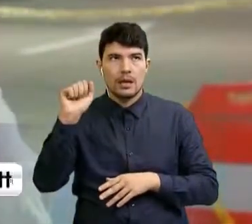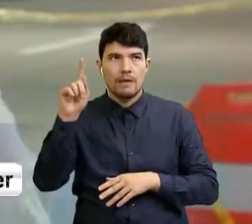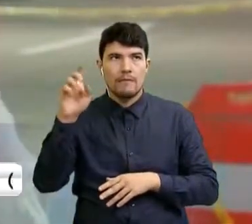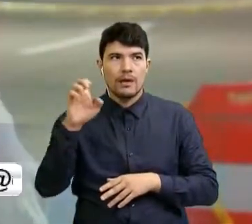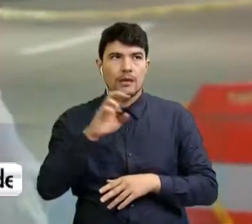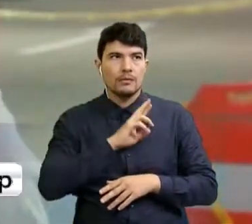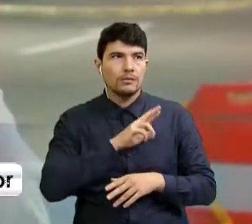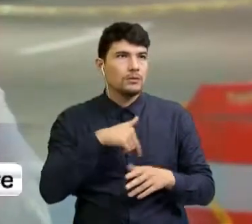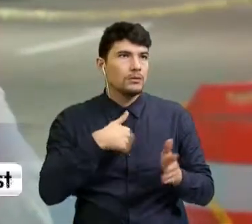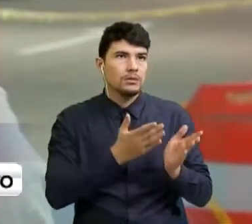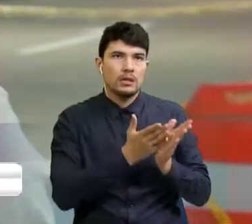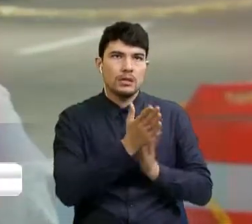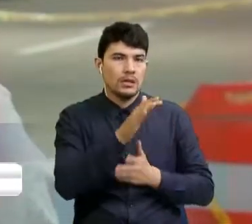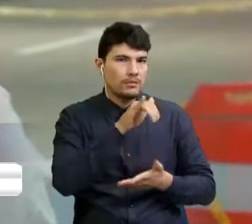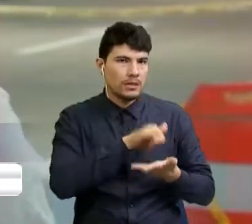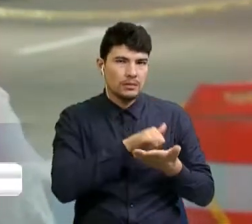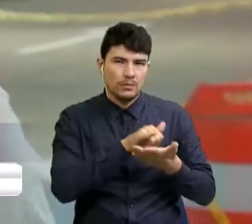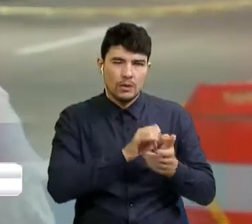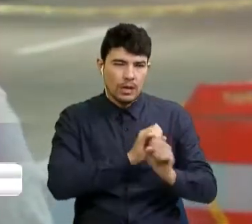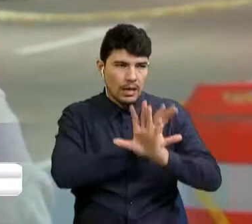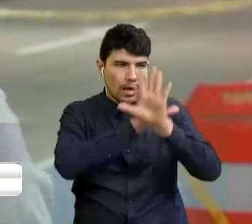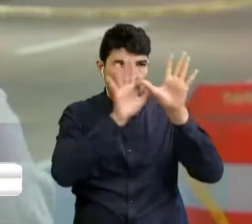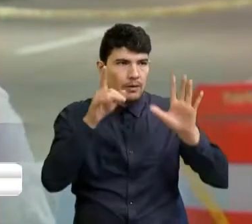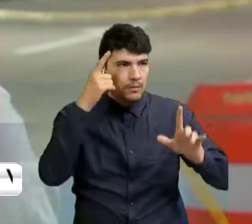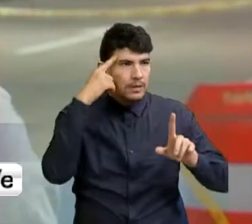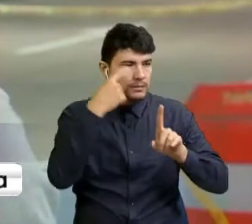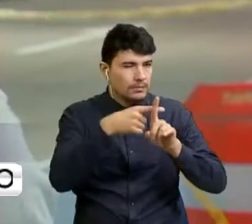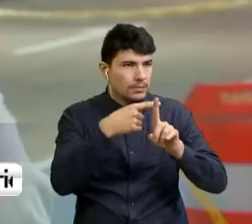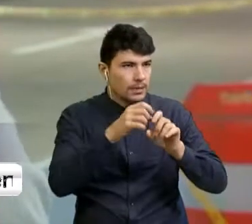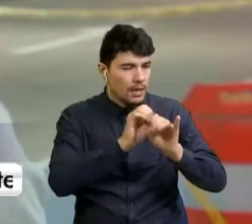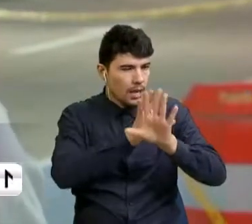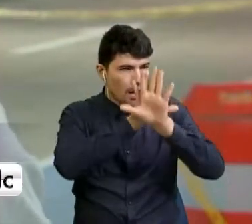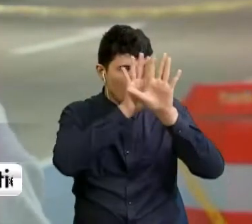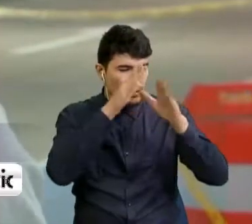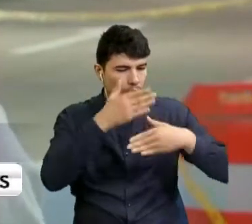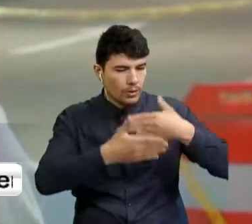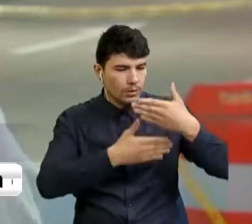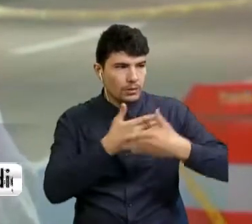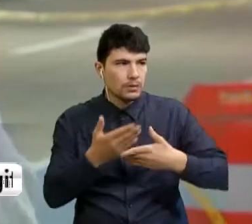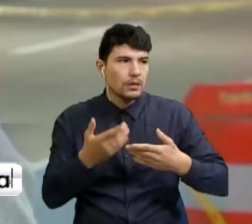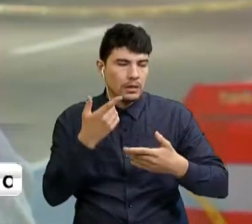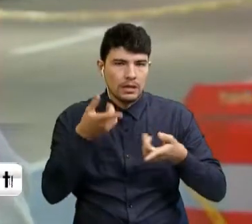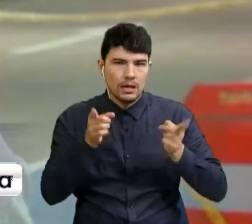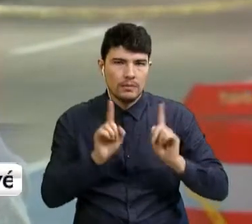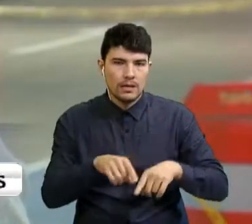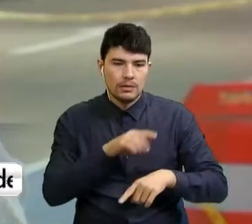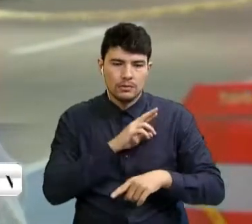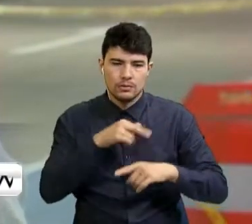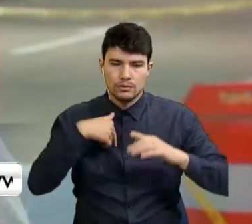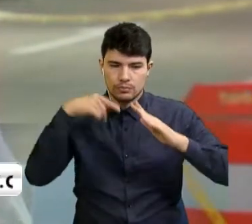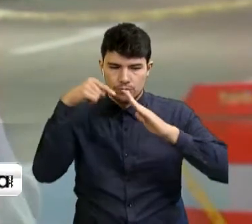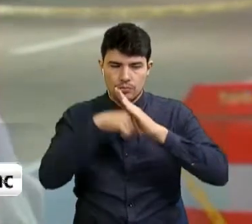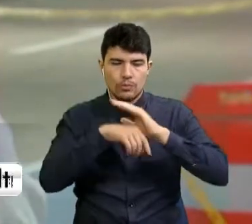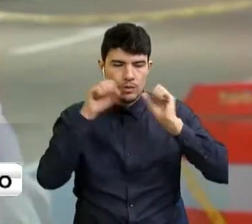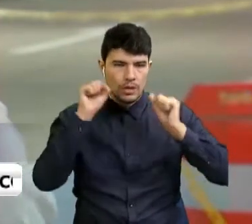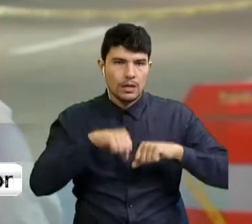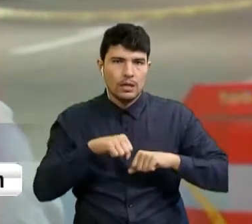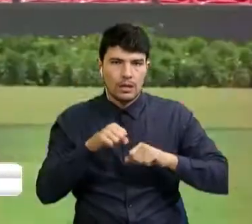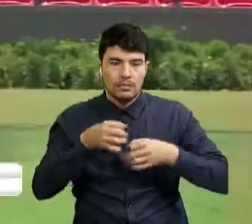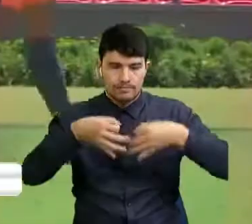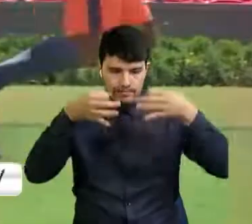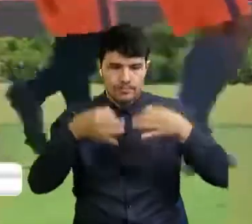con esa con esa misma claridad que venimos actuando en los partidos y para ser un poco más profundo y concretar la decena de goles que